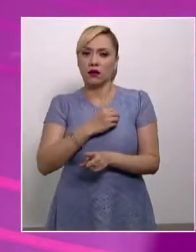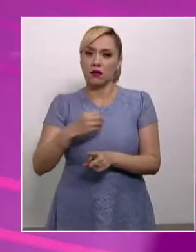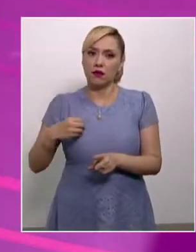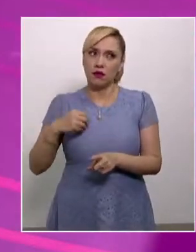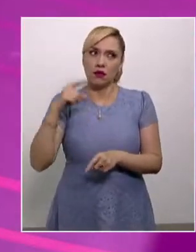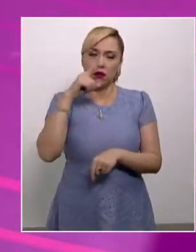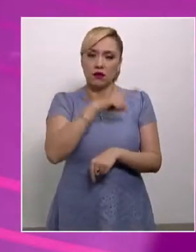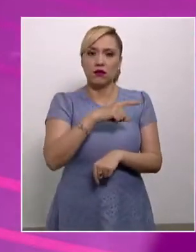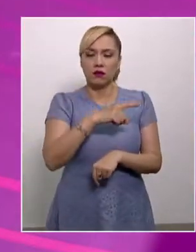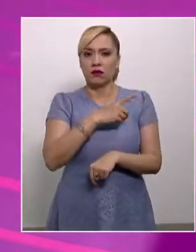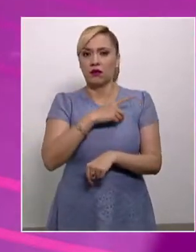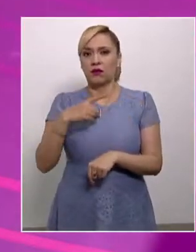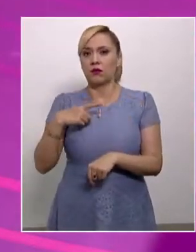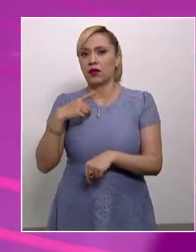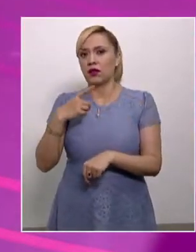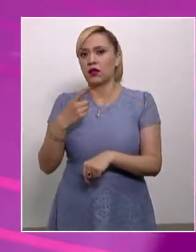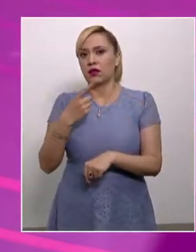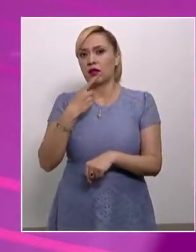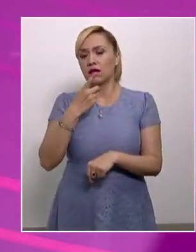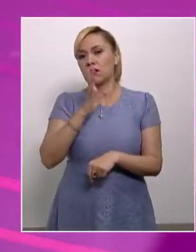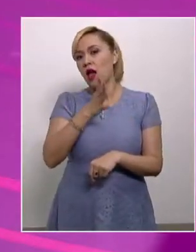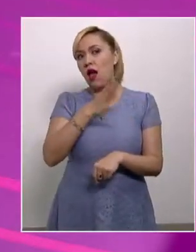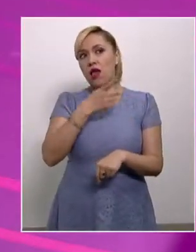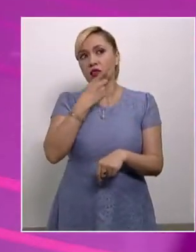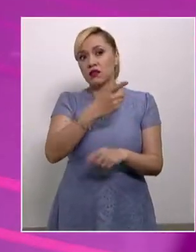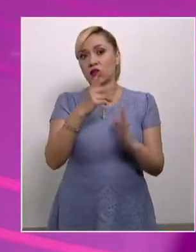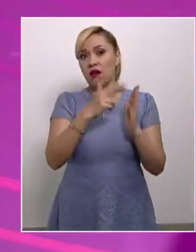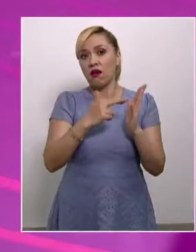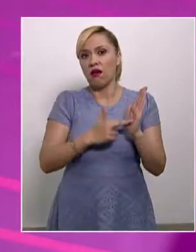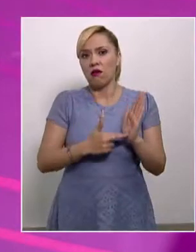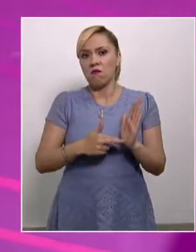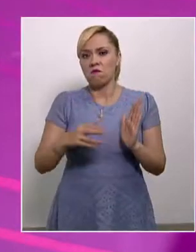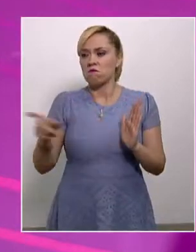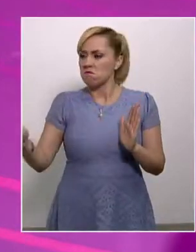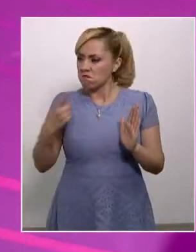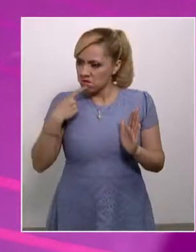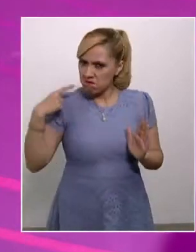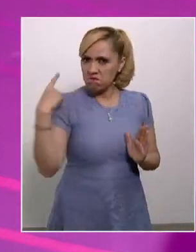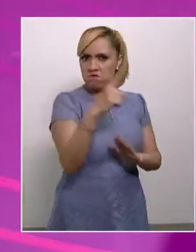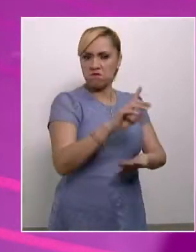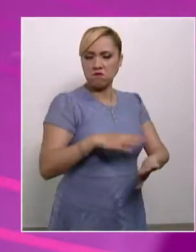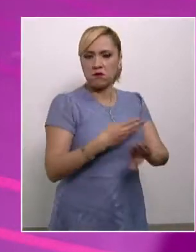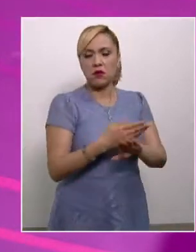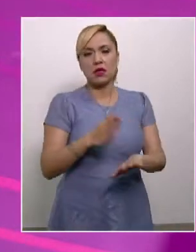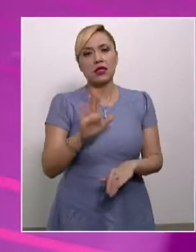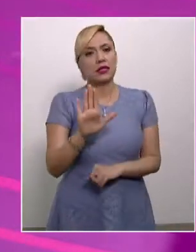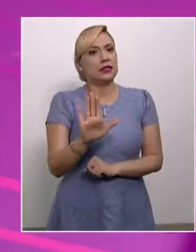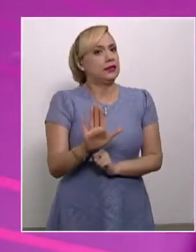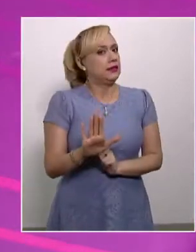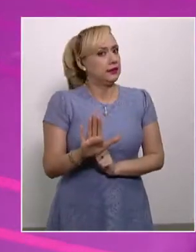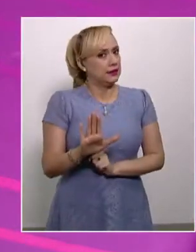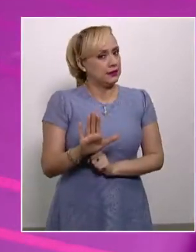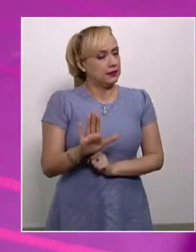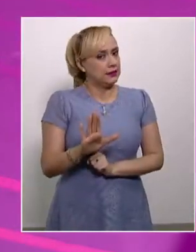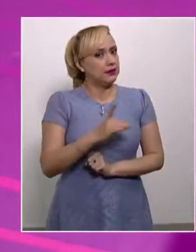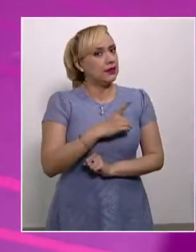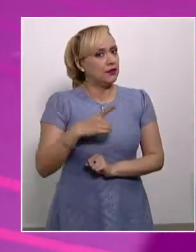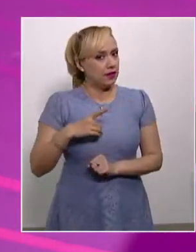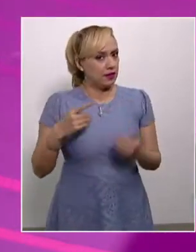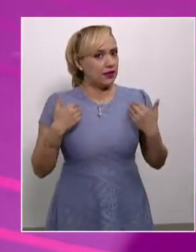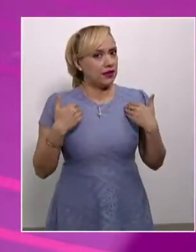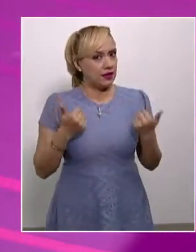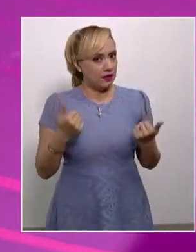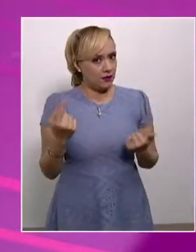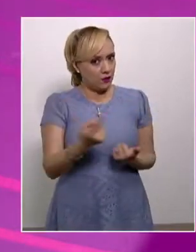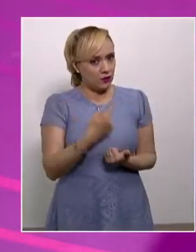que quieren que denuncien, ¿no? Por protocolo, y esto puede ser como muy invasivo en el proceso, porque hay que comprender que, a diferencia de lo que nos pueda,